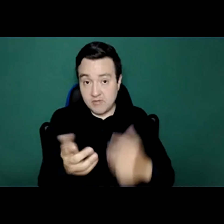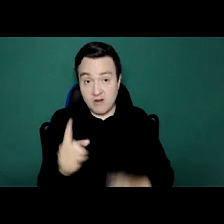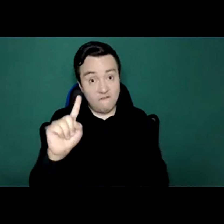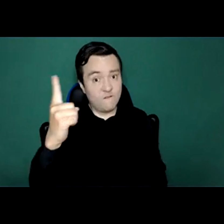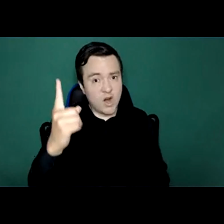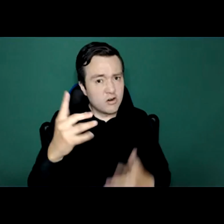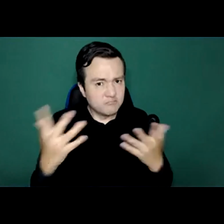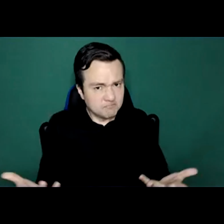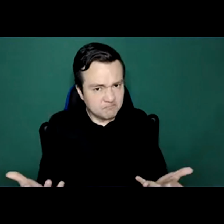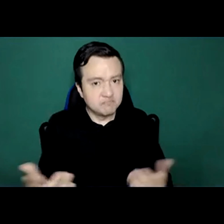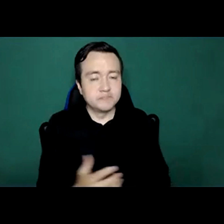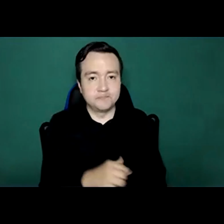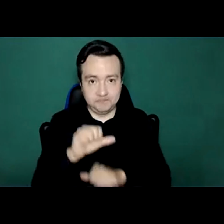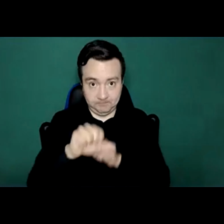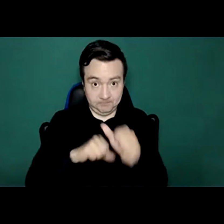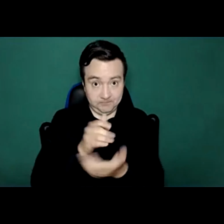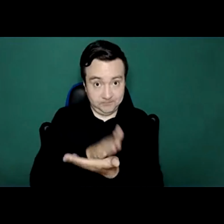de recuperar